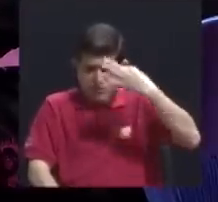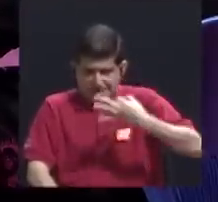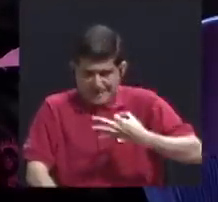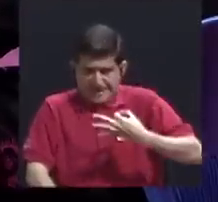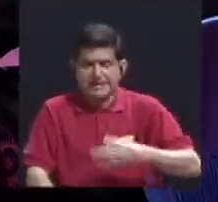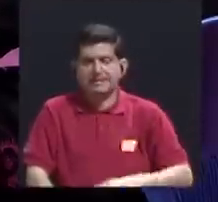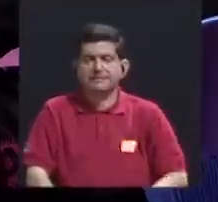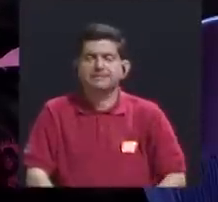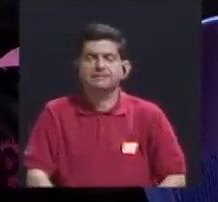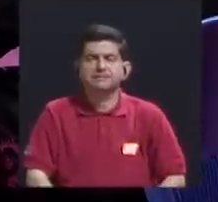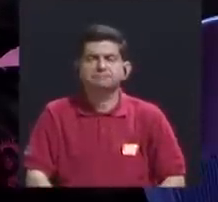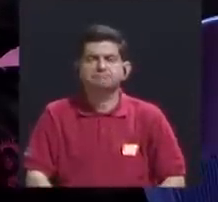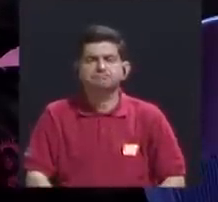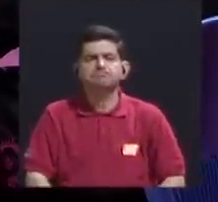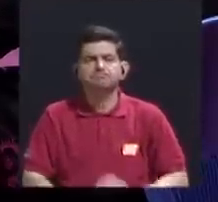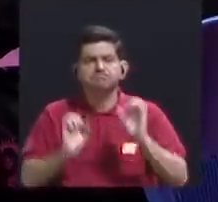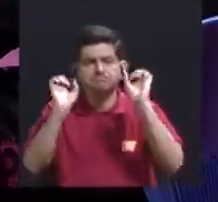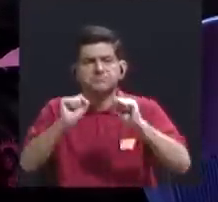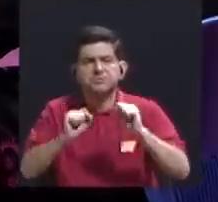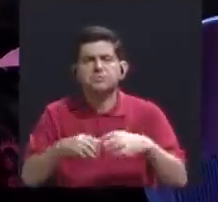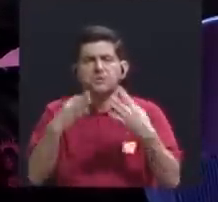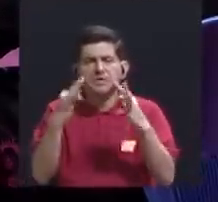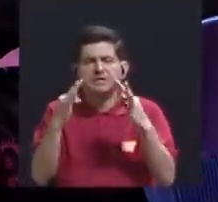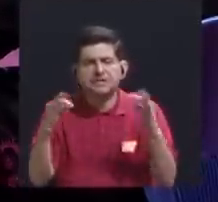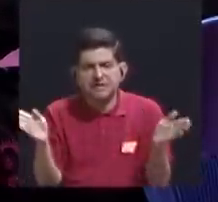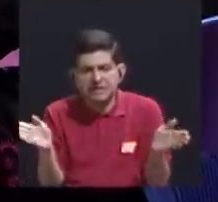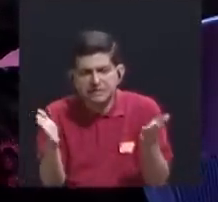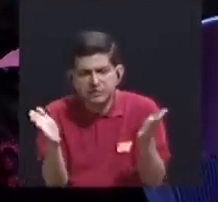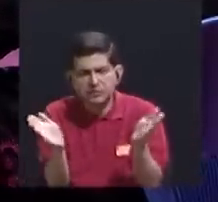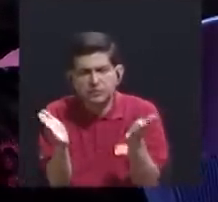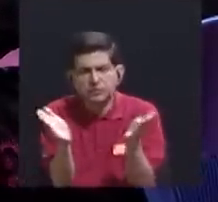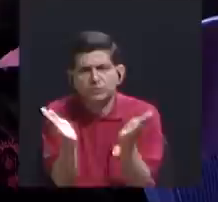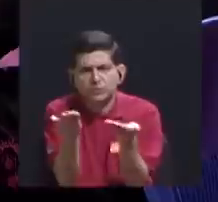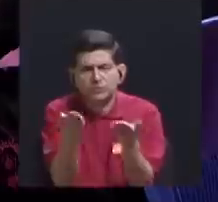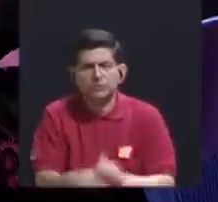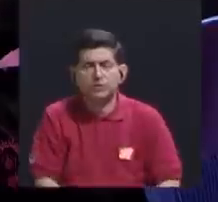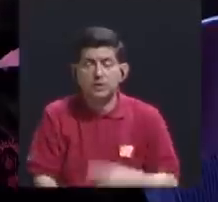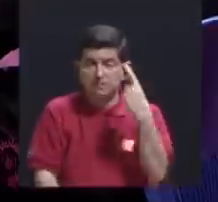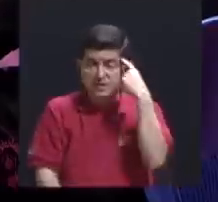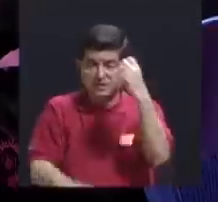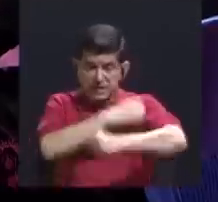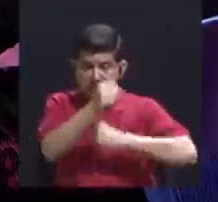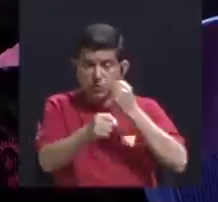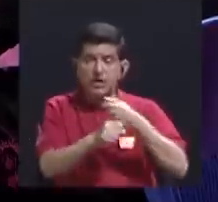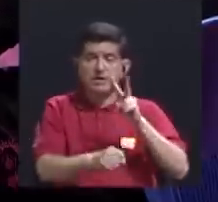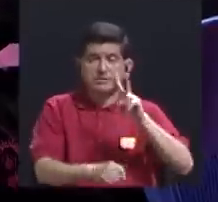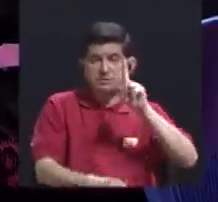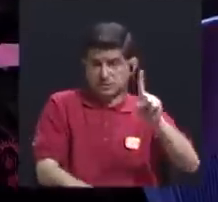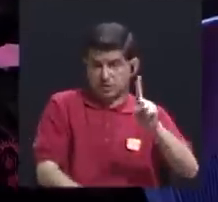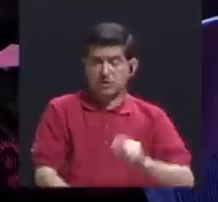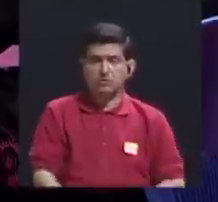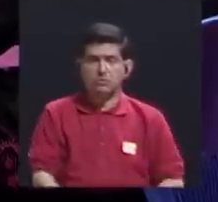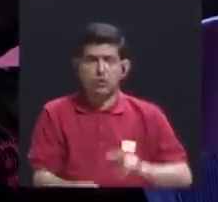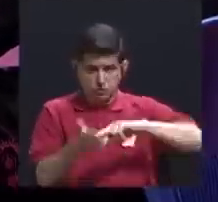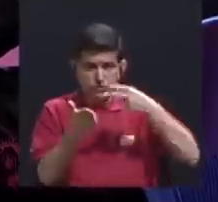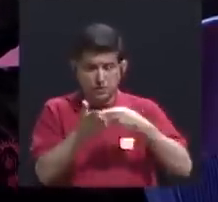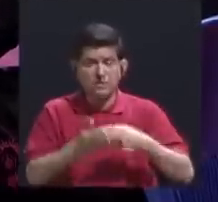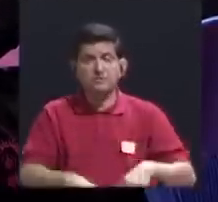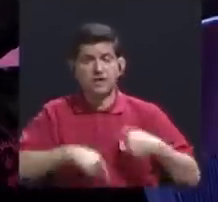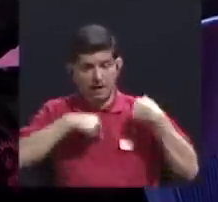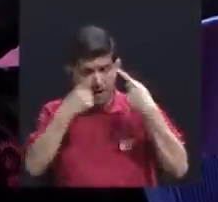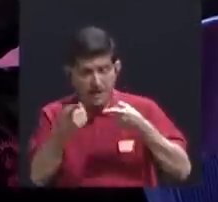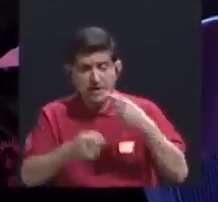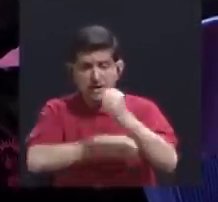podremos empujar digamos hacia el siglo 21 porque es empujar hacia el siglo